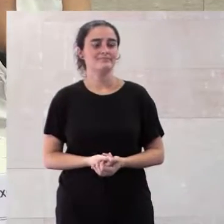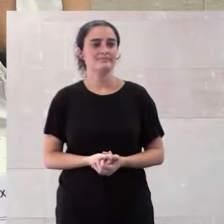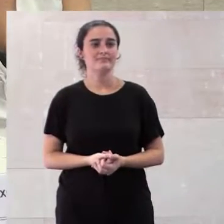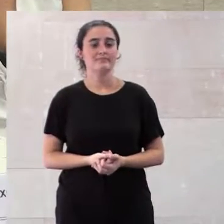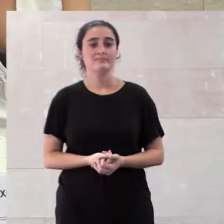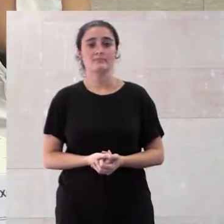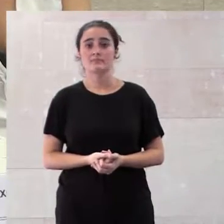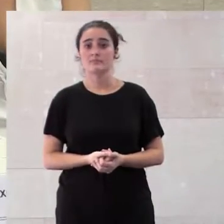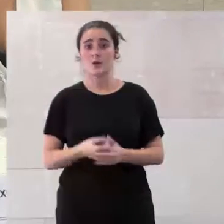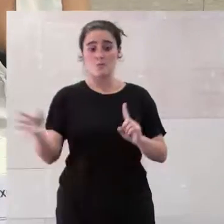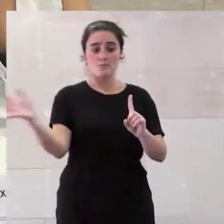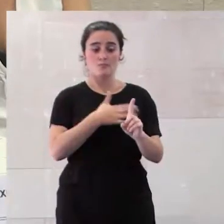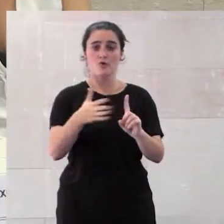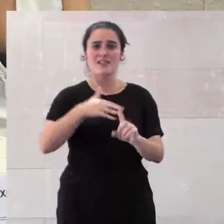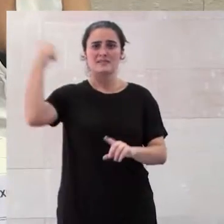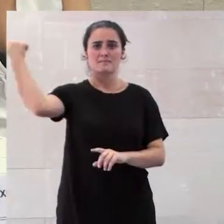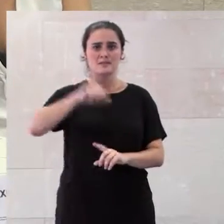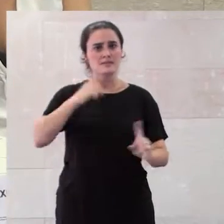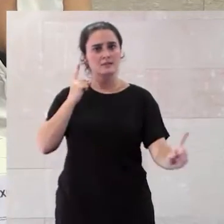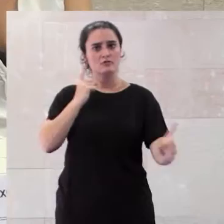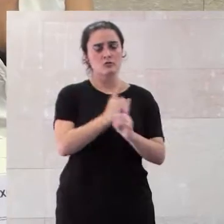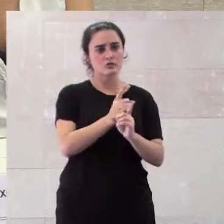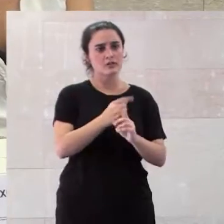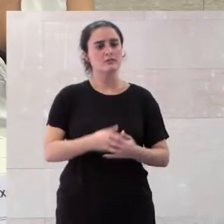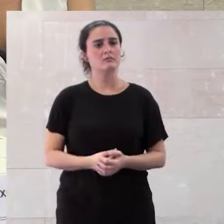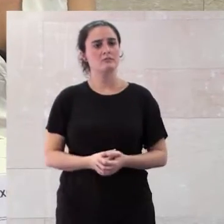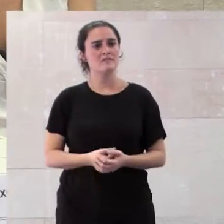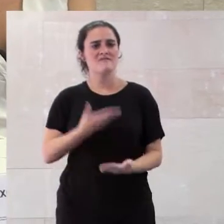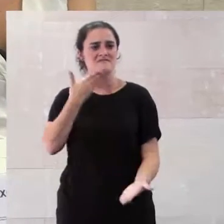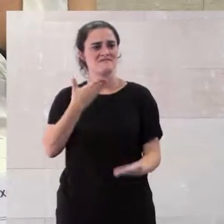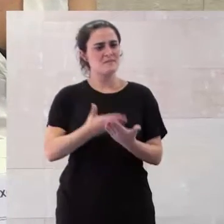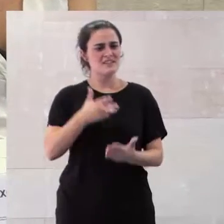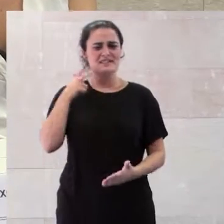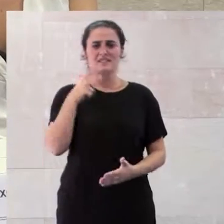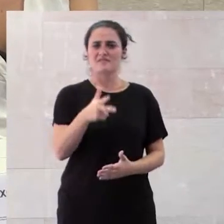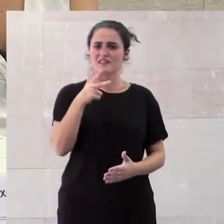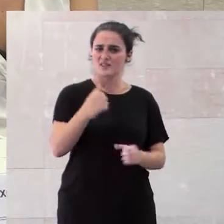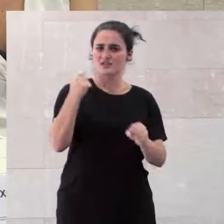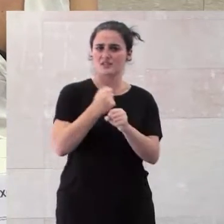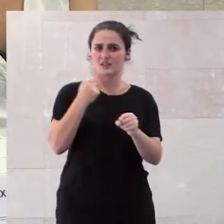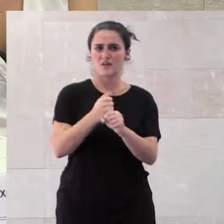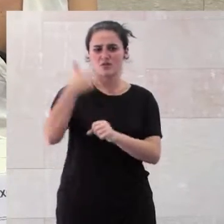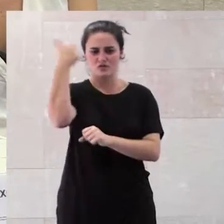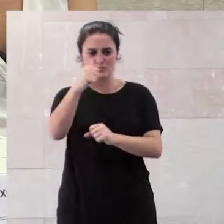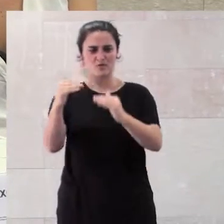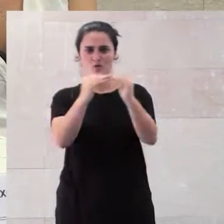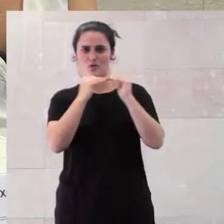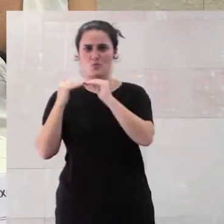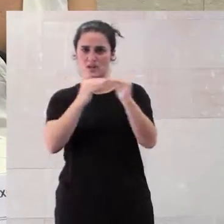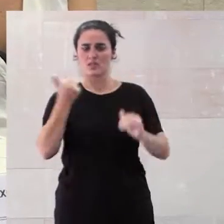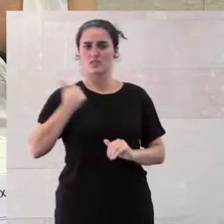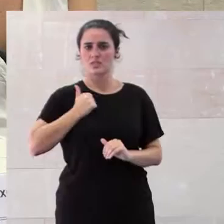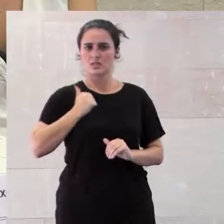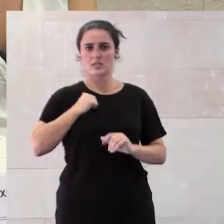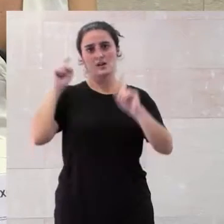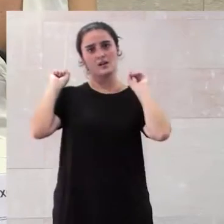Contra la violencia machista, en demanda de derechos al trabajo, en igualdad de oportunidades con los hombres y a la educación.